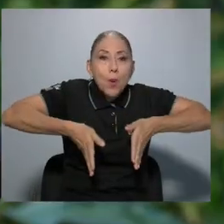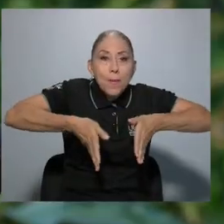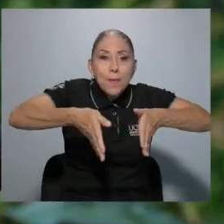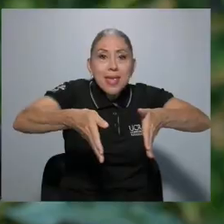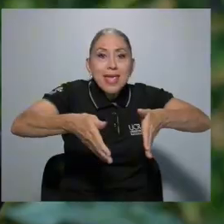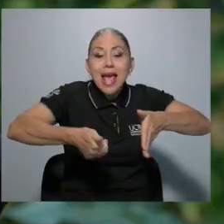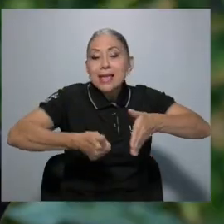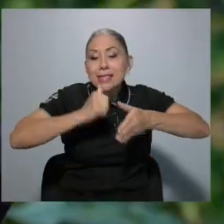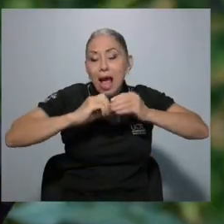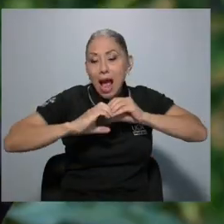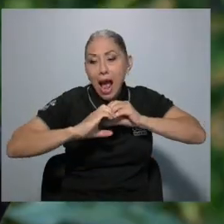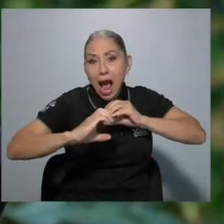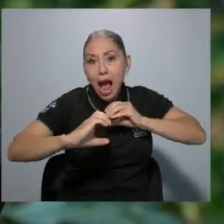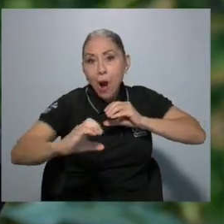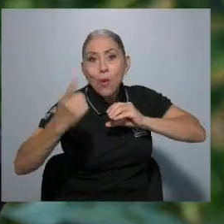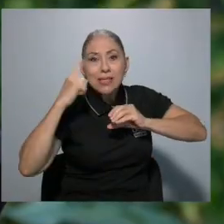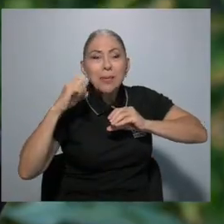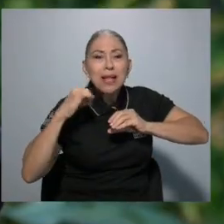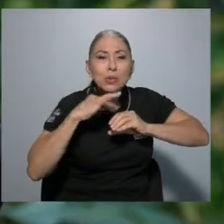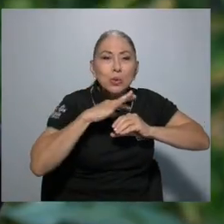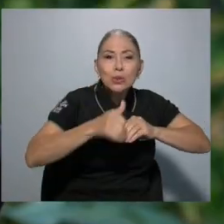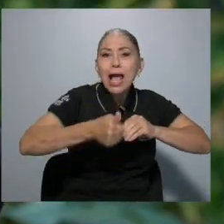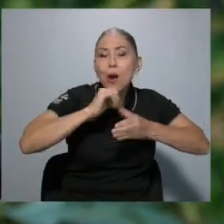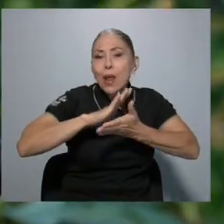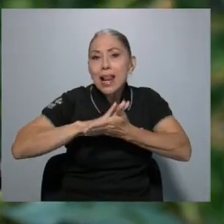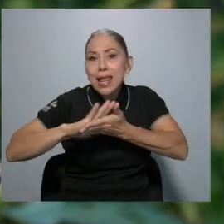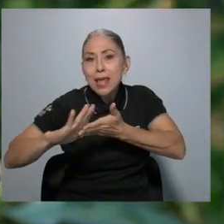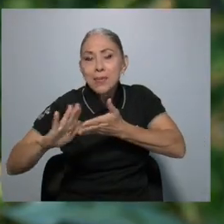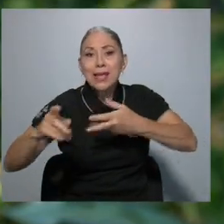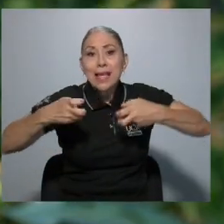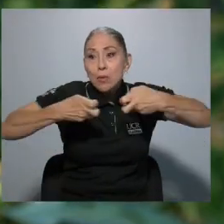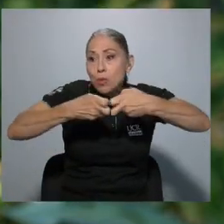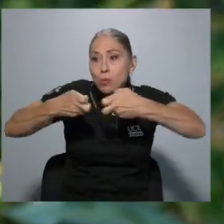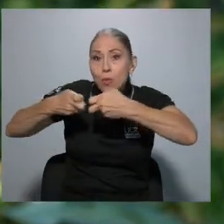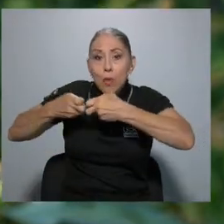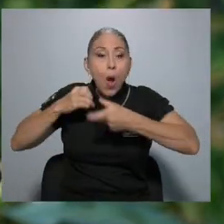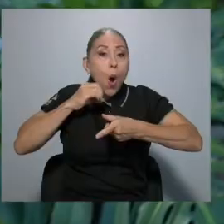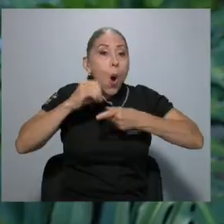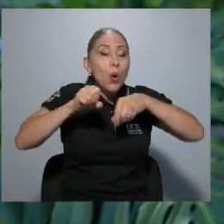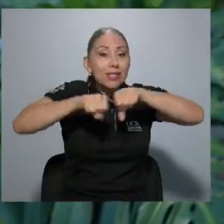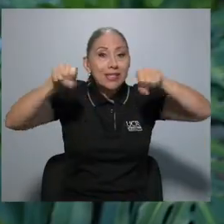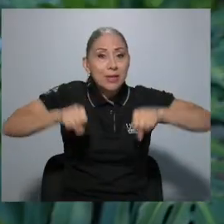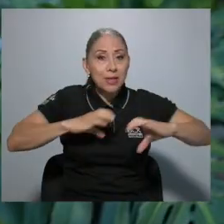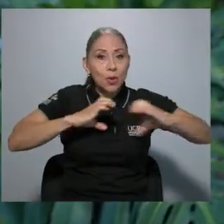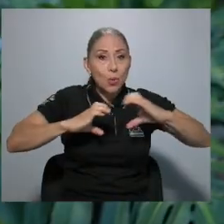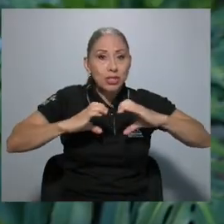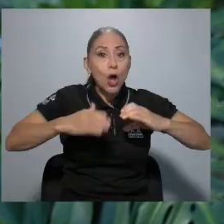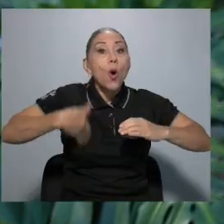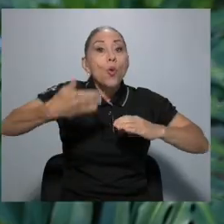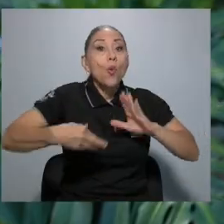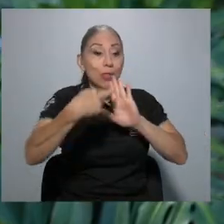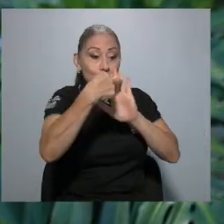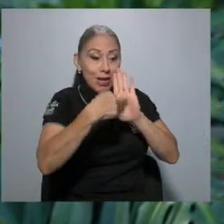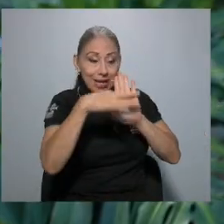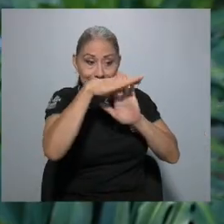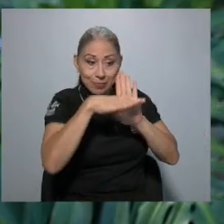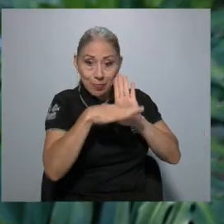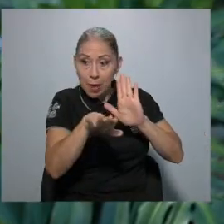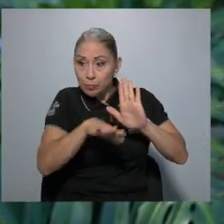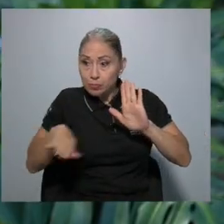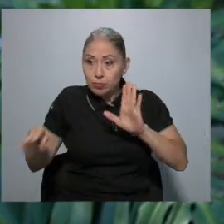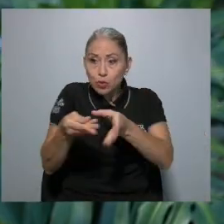como vías, acueductos, alcantarillado sanitario, electrificación o telecomunicaciones, cuando norma el suelo